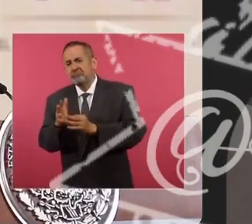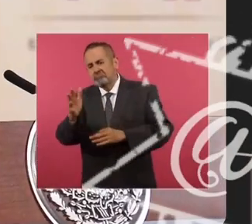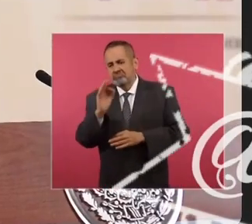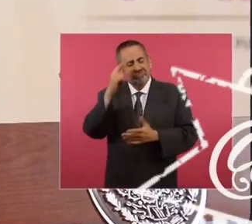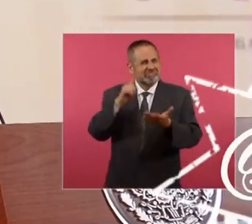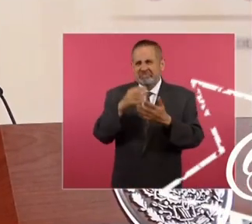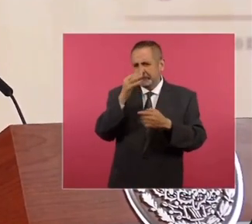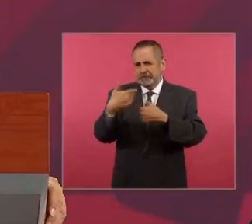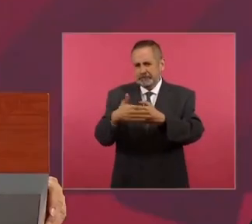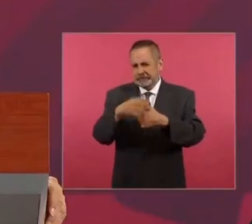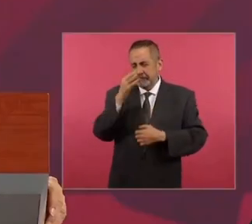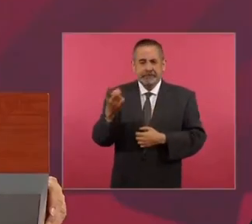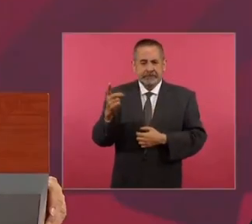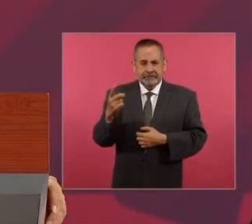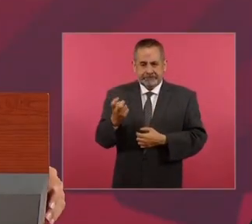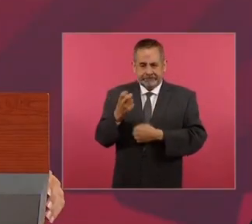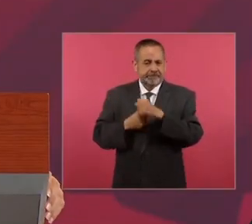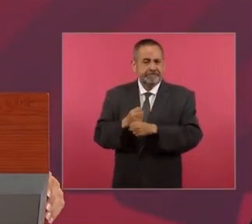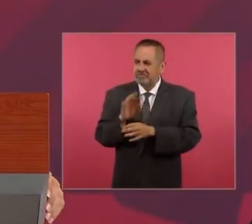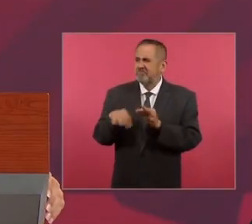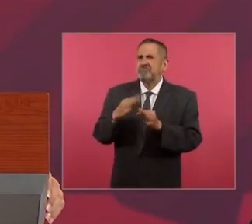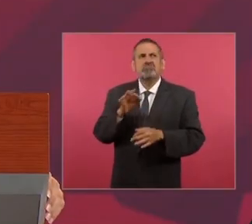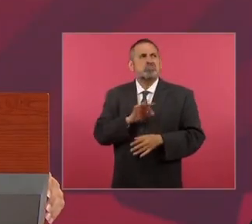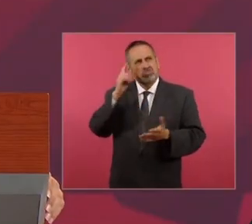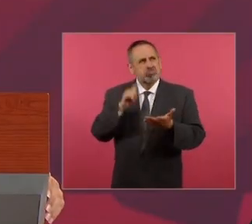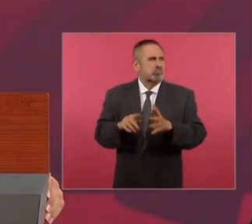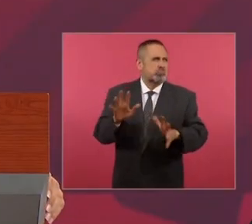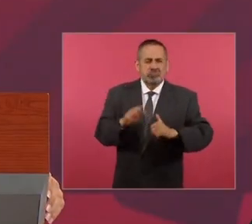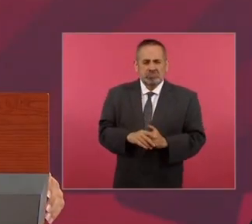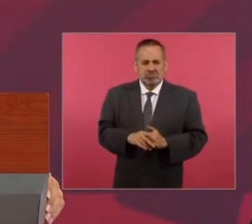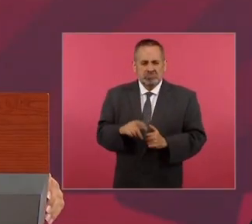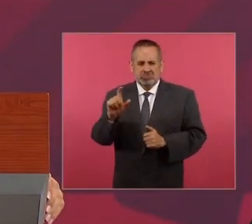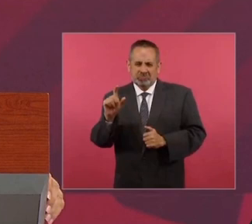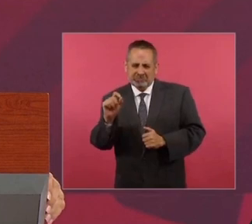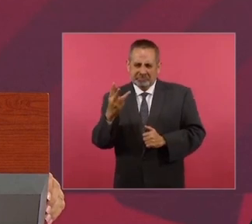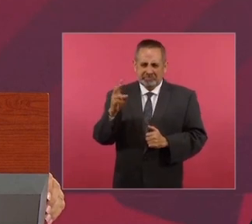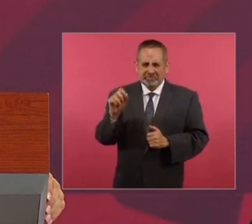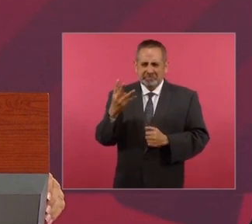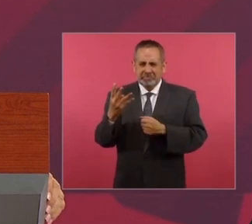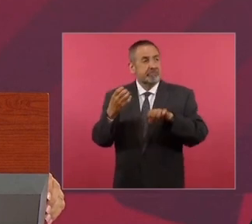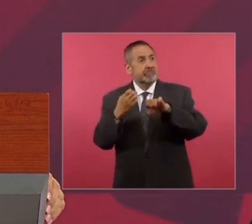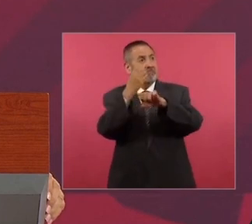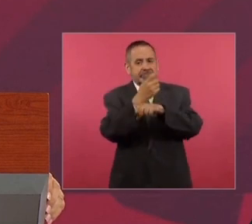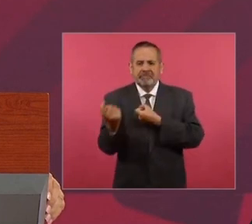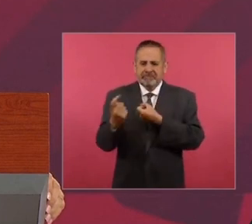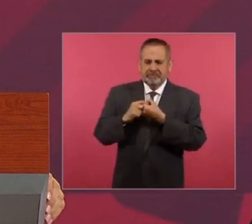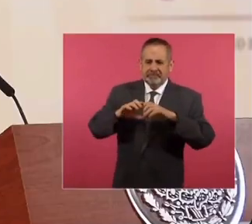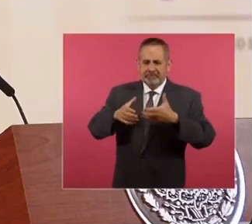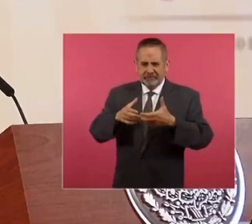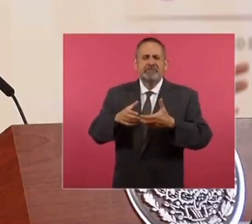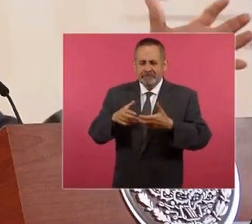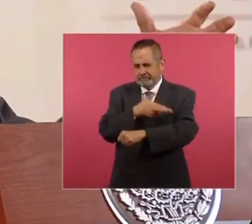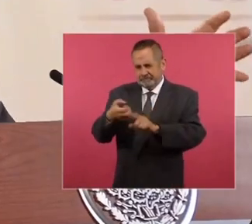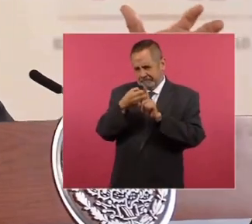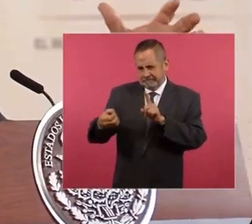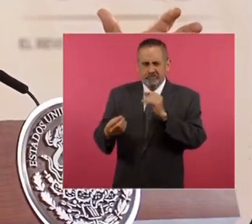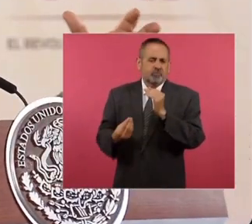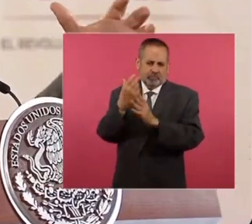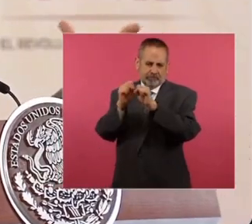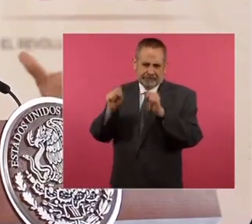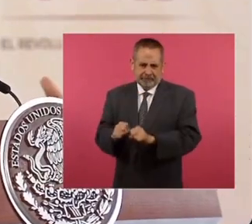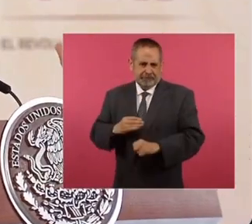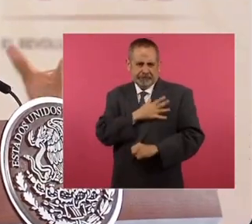yo creo que en diciembre de este año ya vamos a tener como 23 24 estados de los treinta y dos ya con el